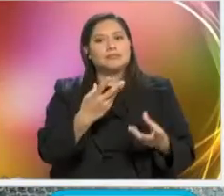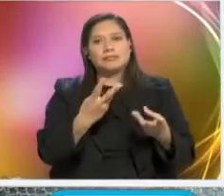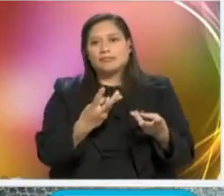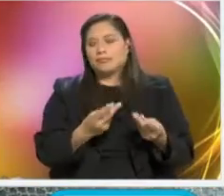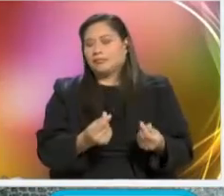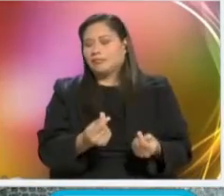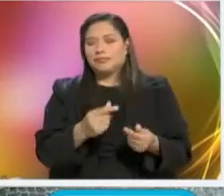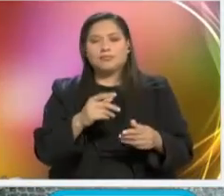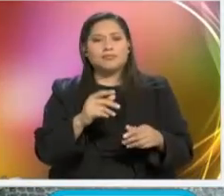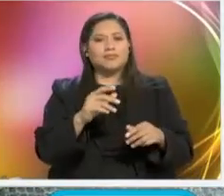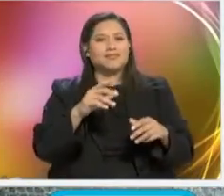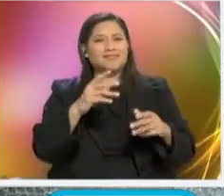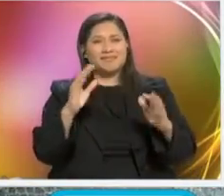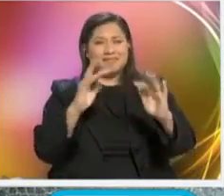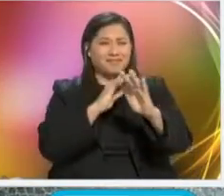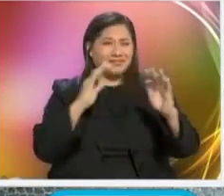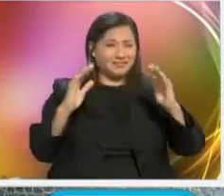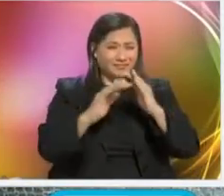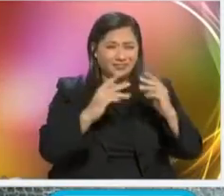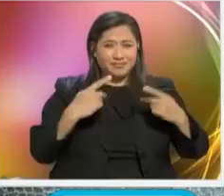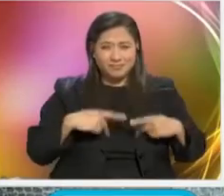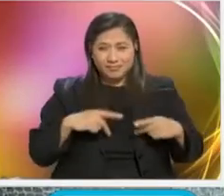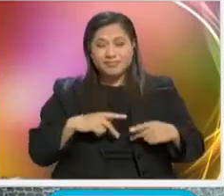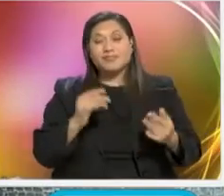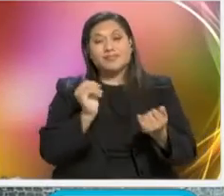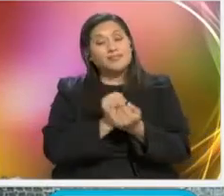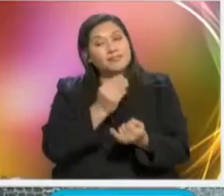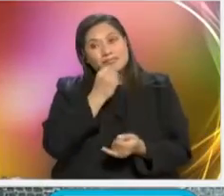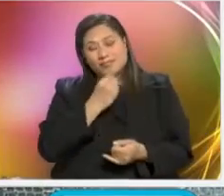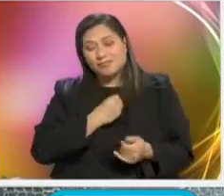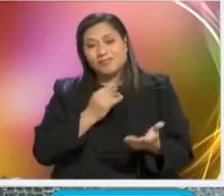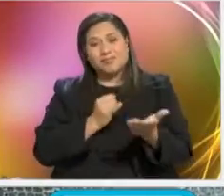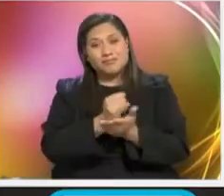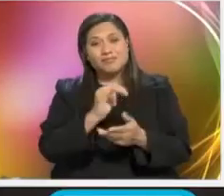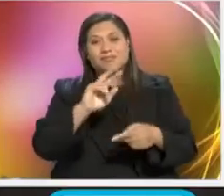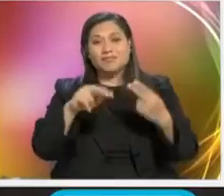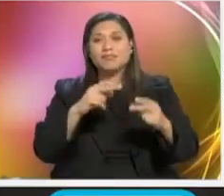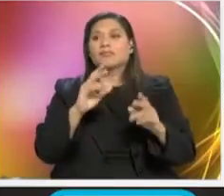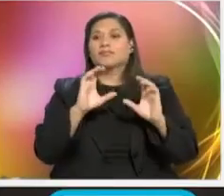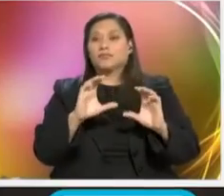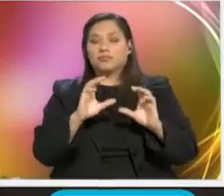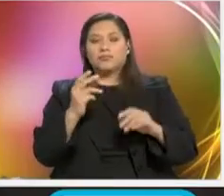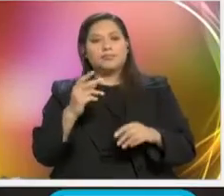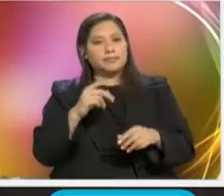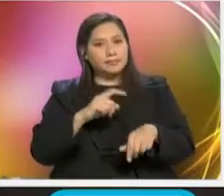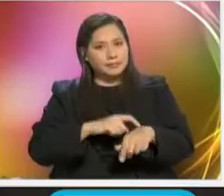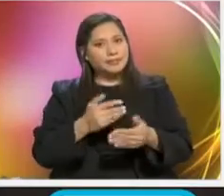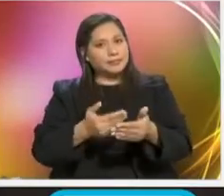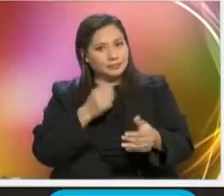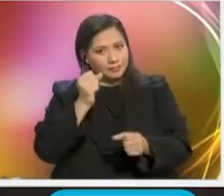muchísimo tráfico de gente y que lo tenemos además que hacer, ¿no? Tomar nuestras debidas precauciones. Todavía están a tiempo.